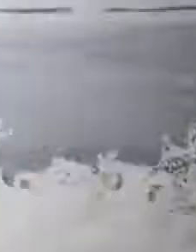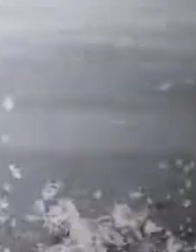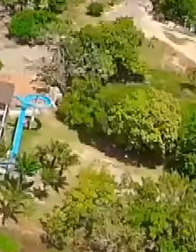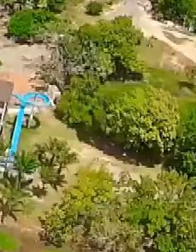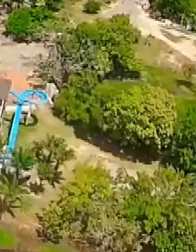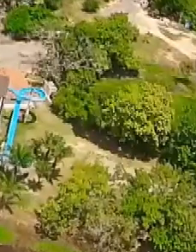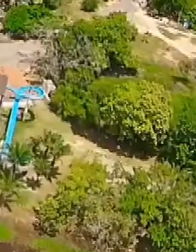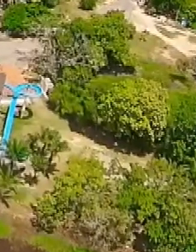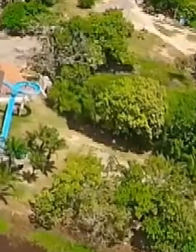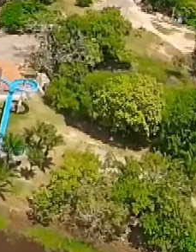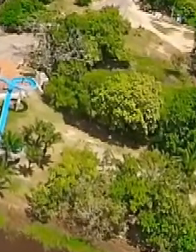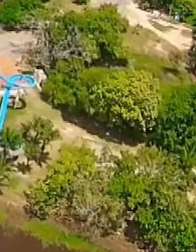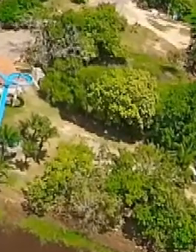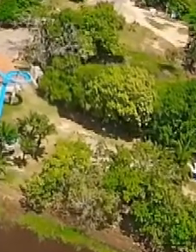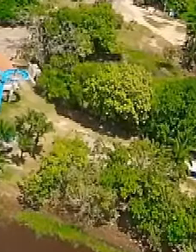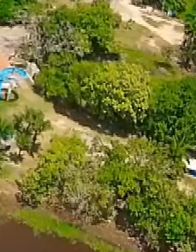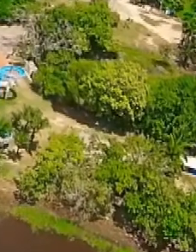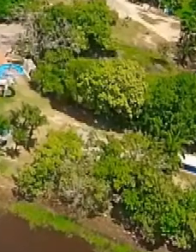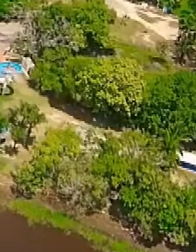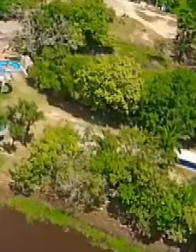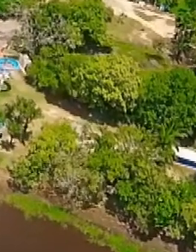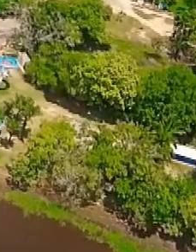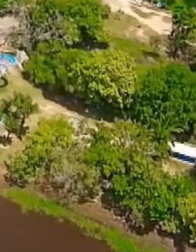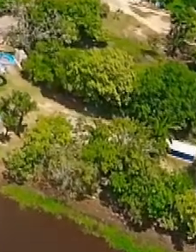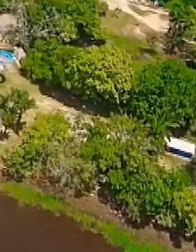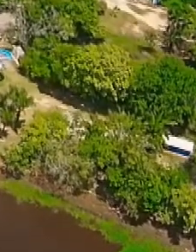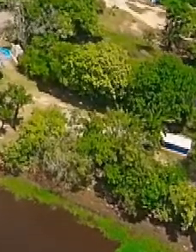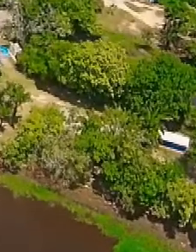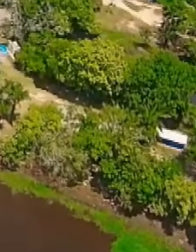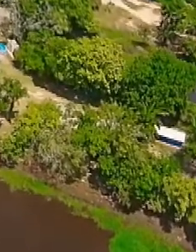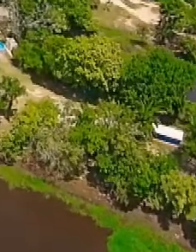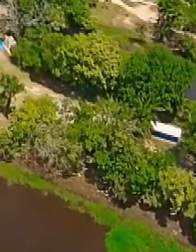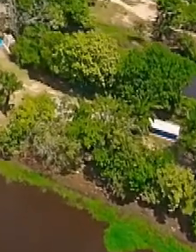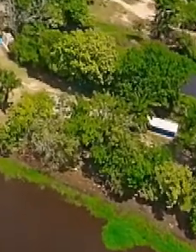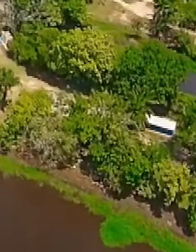Preservamos la naturaleza. Es creación divina.